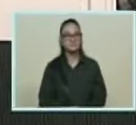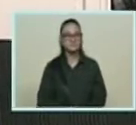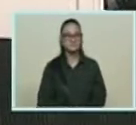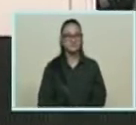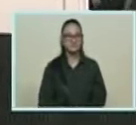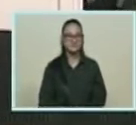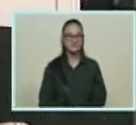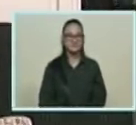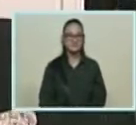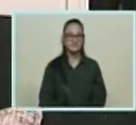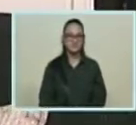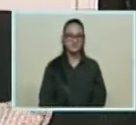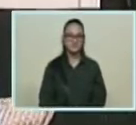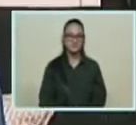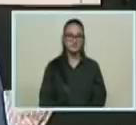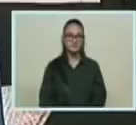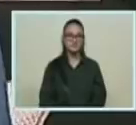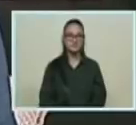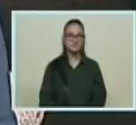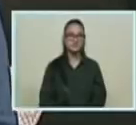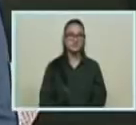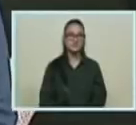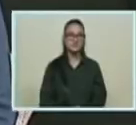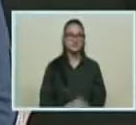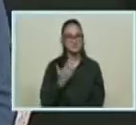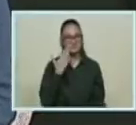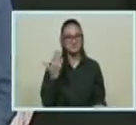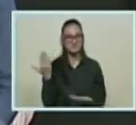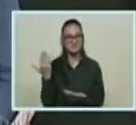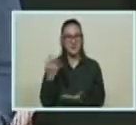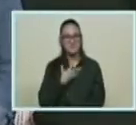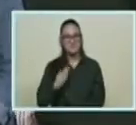venciendo. Bueno, presidente, adelante.